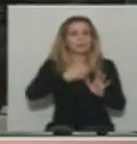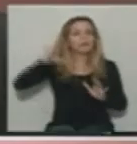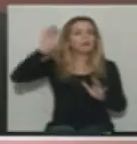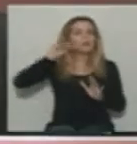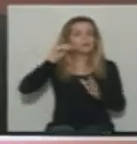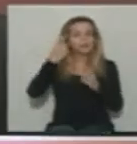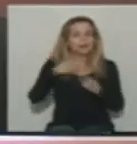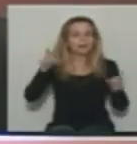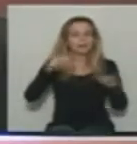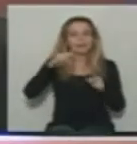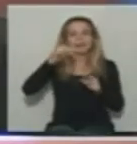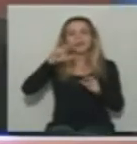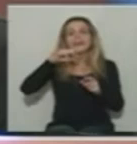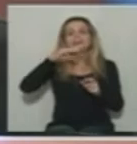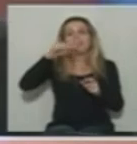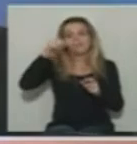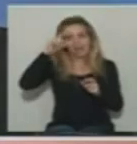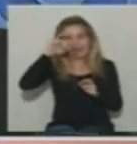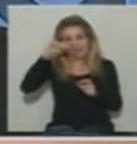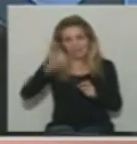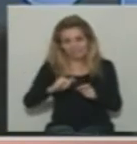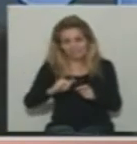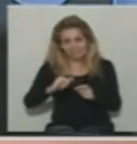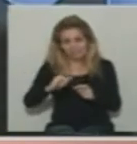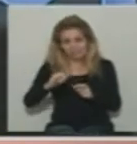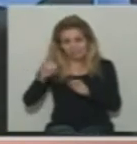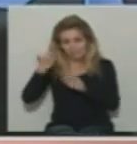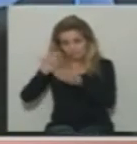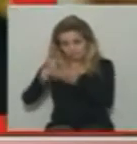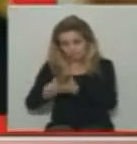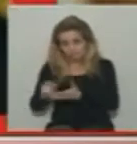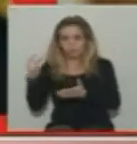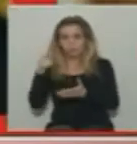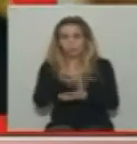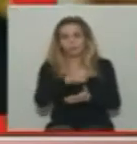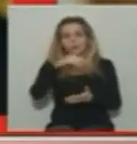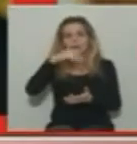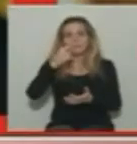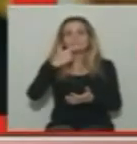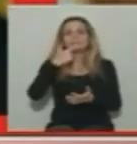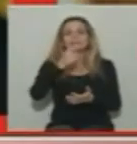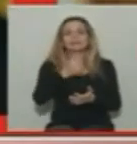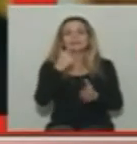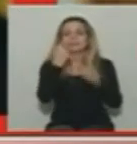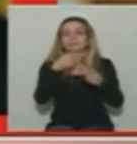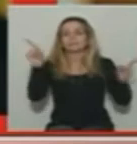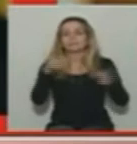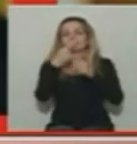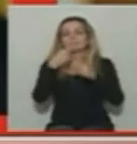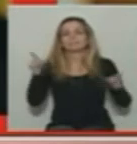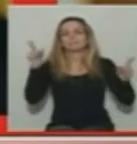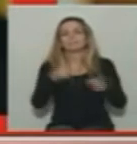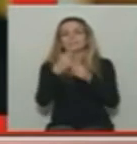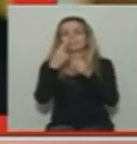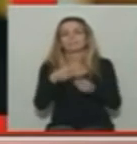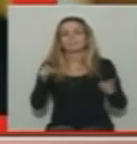Narváez. Dura 20 segundos. Escuchemos lo que le preparó Francisco Narváez a Sergio Massa. Masismo es más de lo mismo,